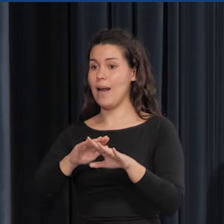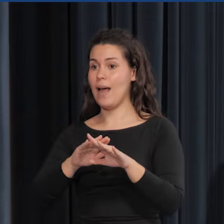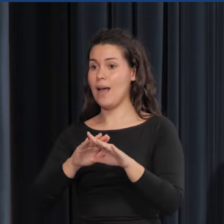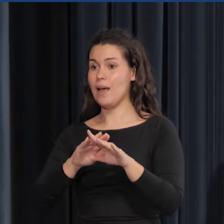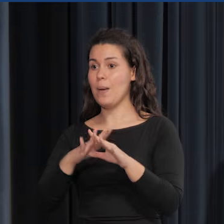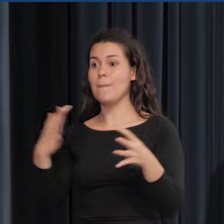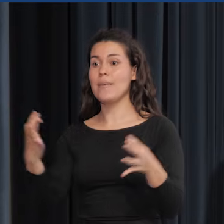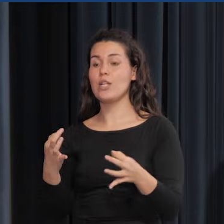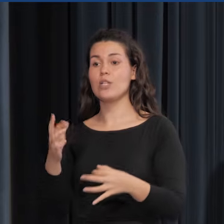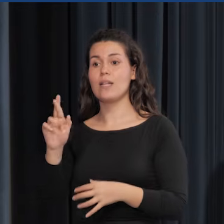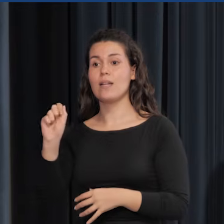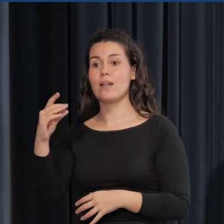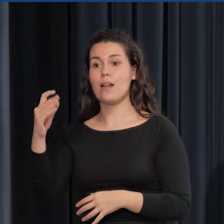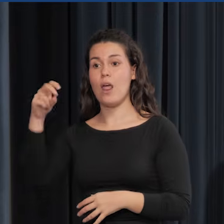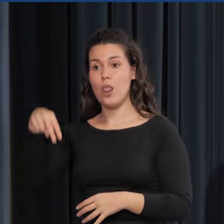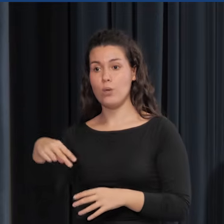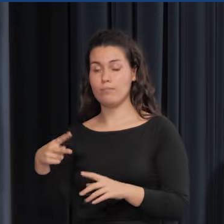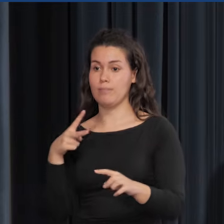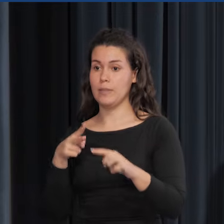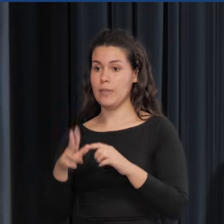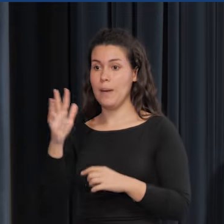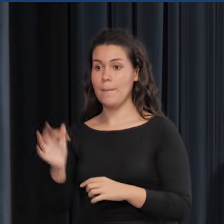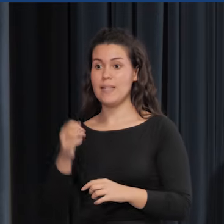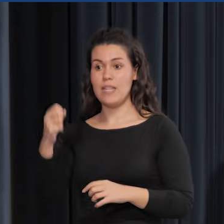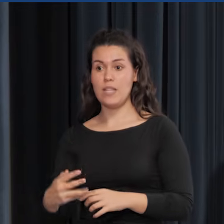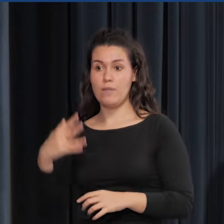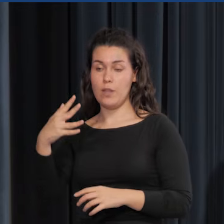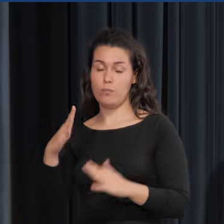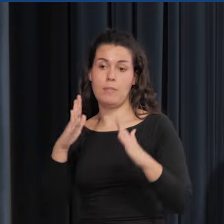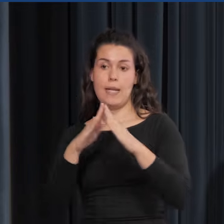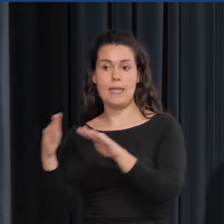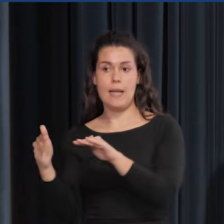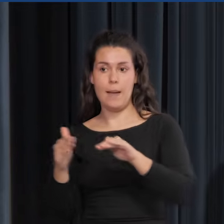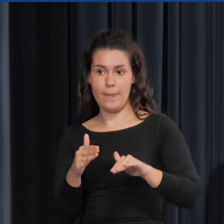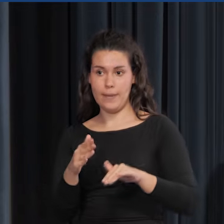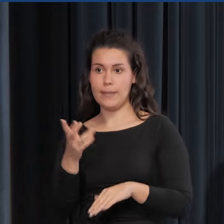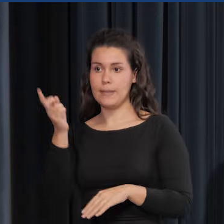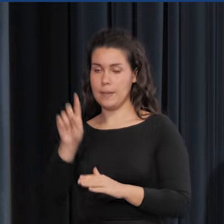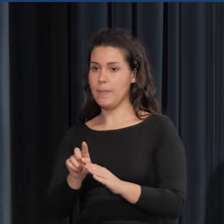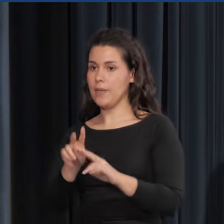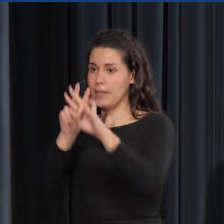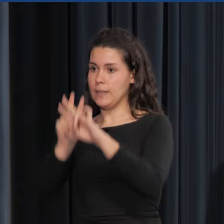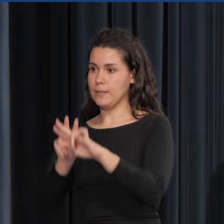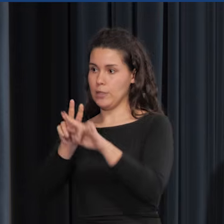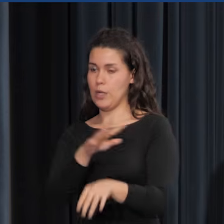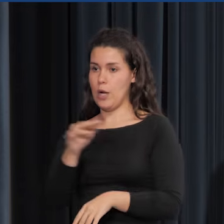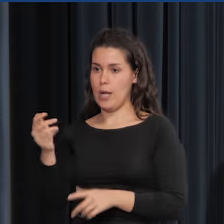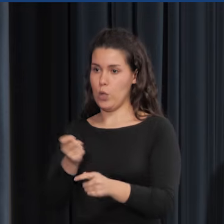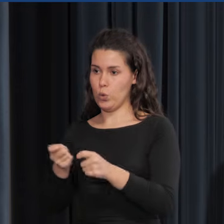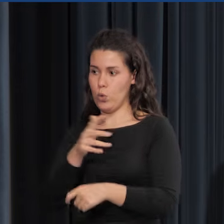radón, y en otros edificios que no sean de viviendas está regulado en el Reglamento de Instalaciones Térmicas en los edificios.